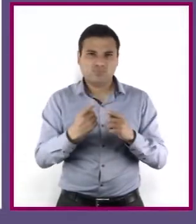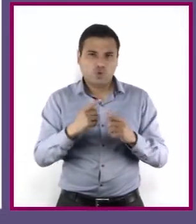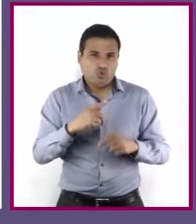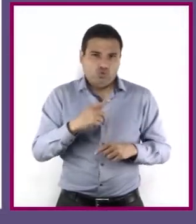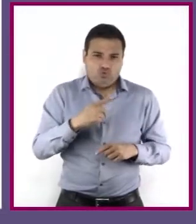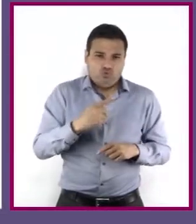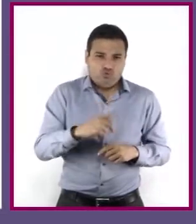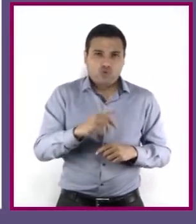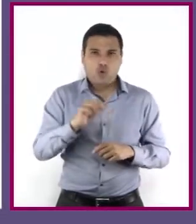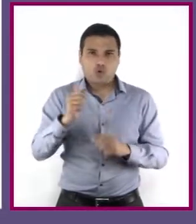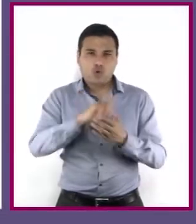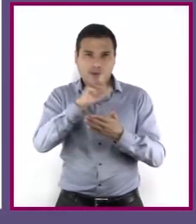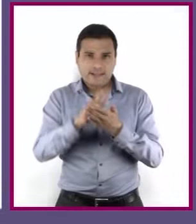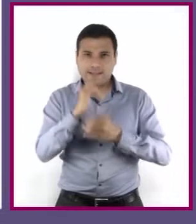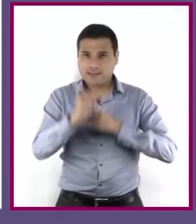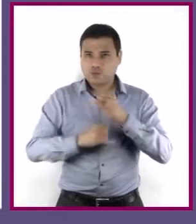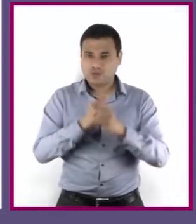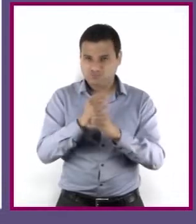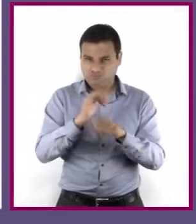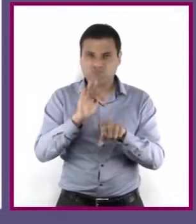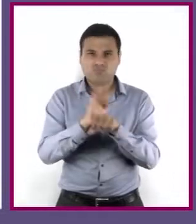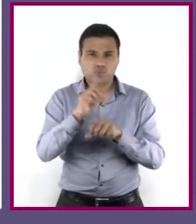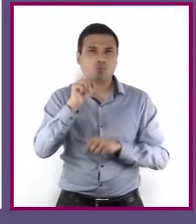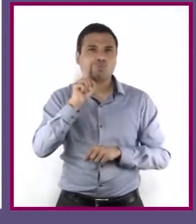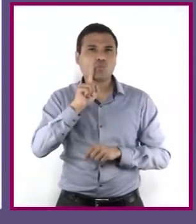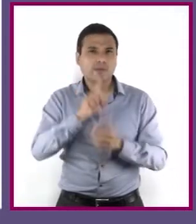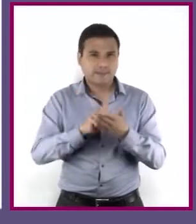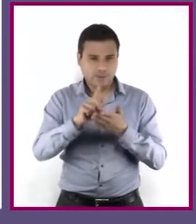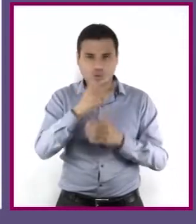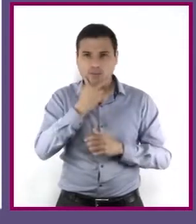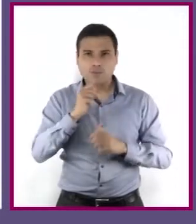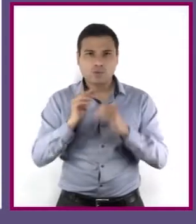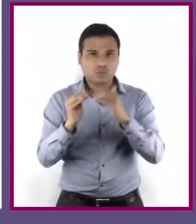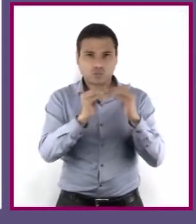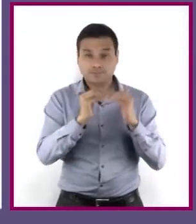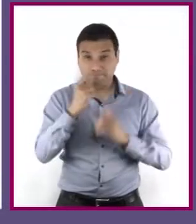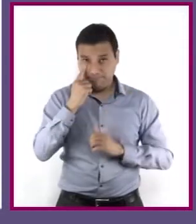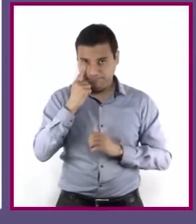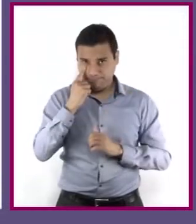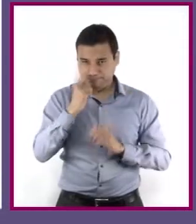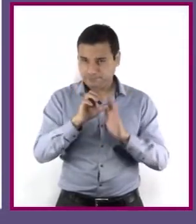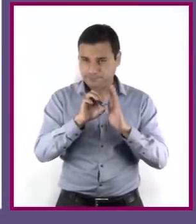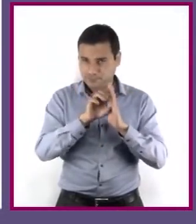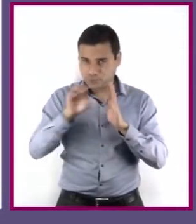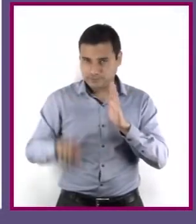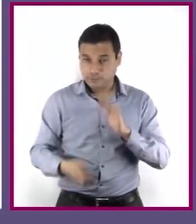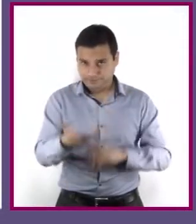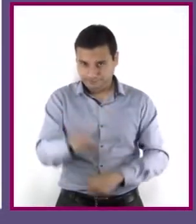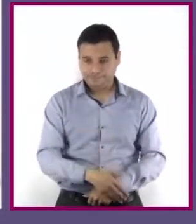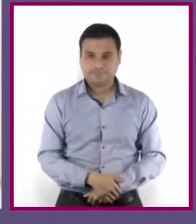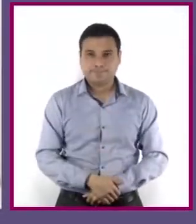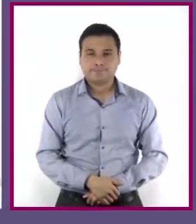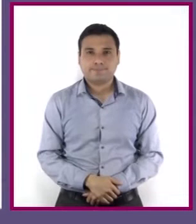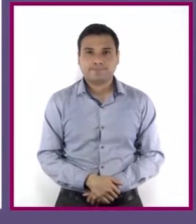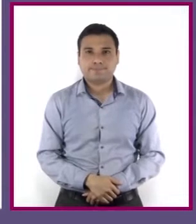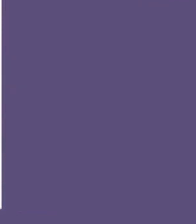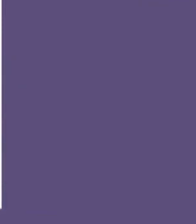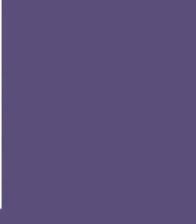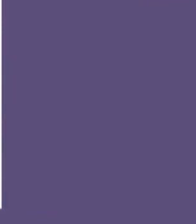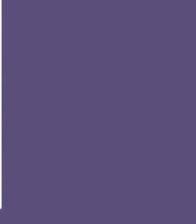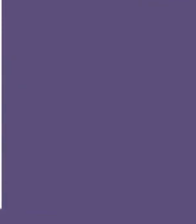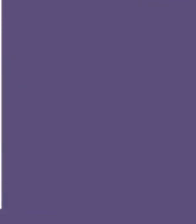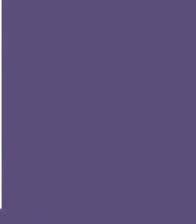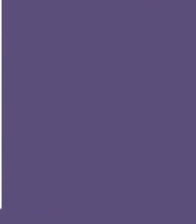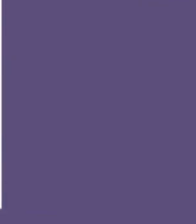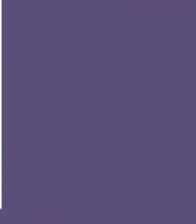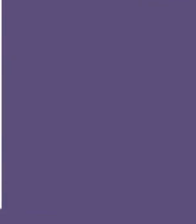internacional que promueven específicamente medidas para lograr la igualdad entre mujeres y hombres. Por ejemplo, la Convención sobre la Eliminación de todas